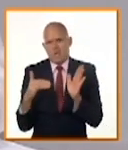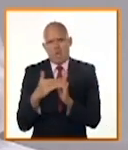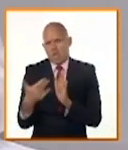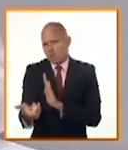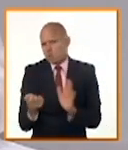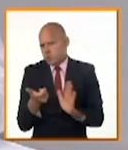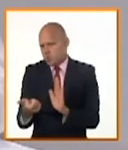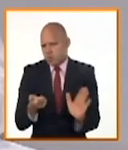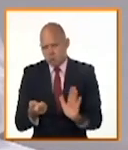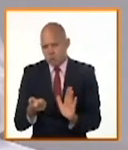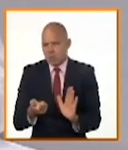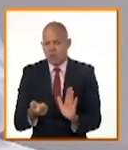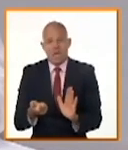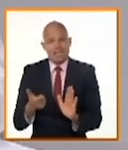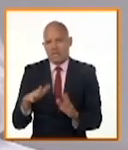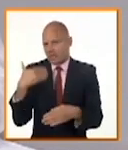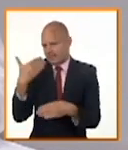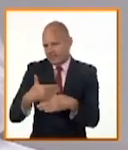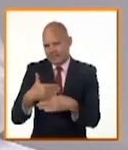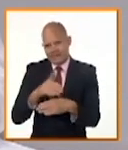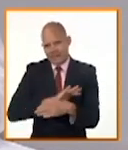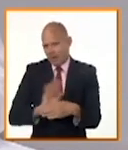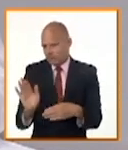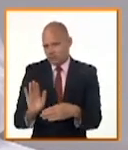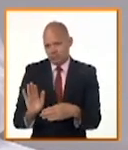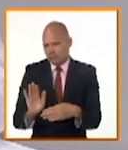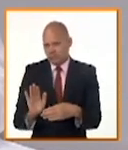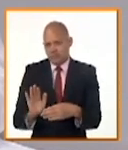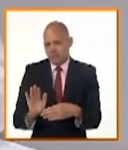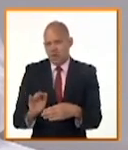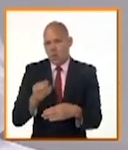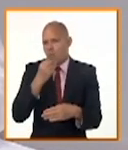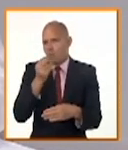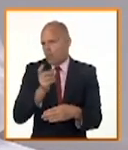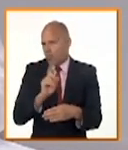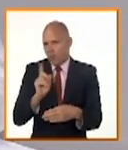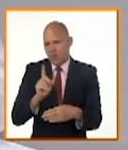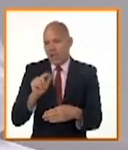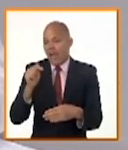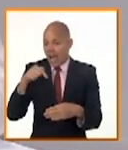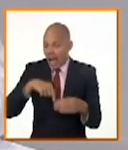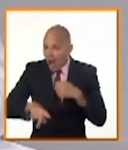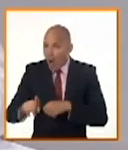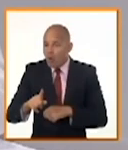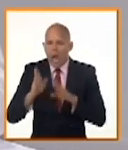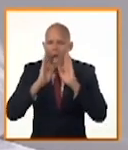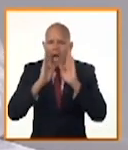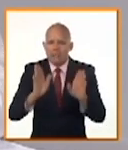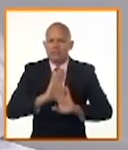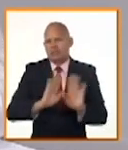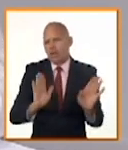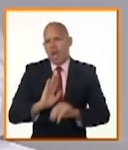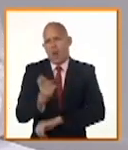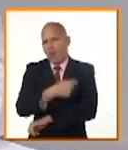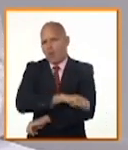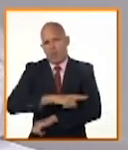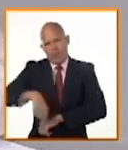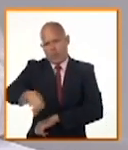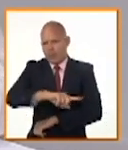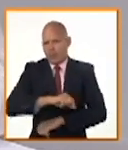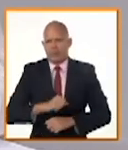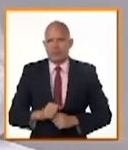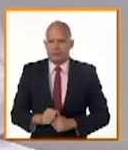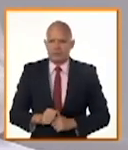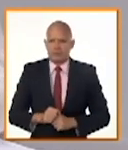a este tipo bueno se decidió debajo después de un estudio un análisis que los cajeros automáticos que hoy tenemos los se pongan en función de la población